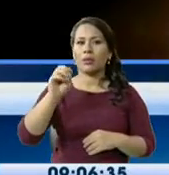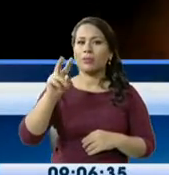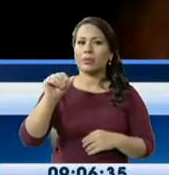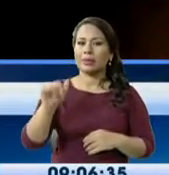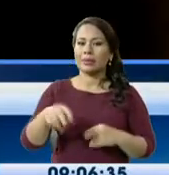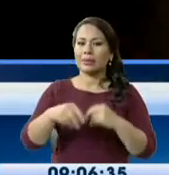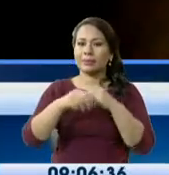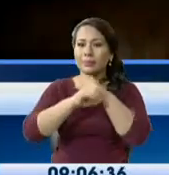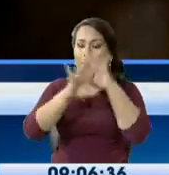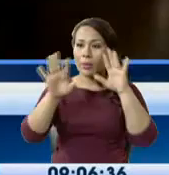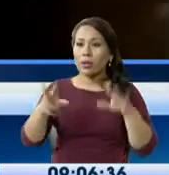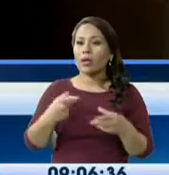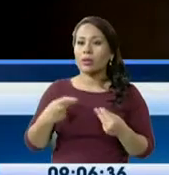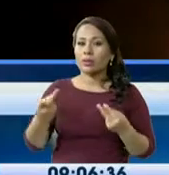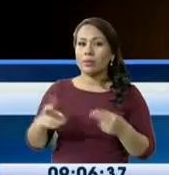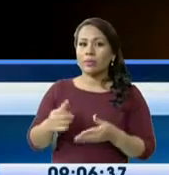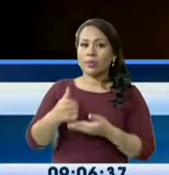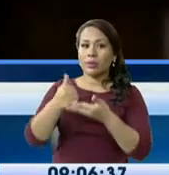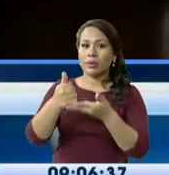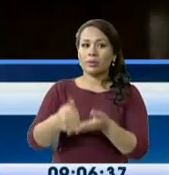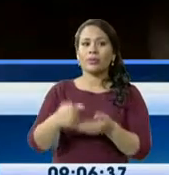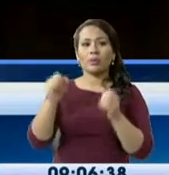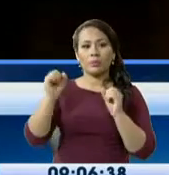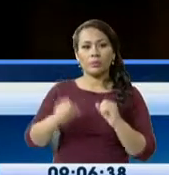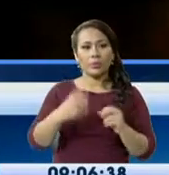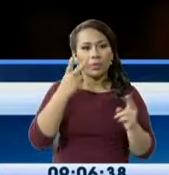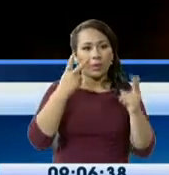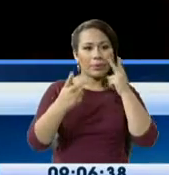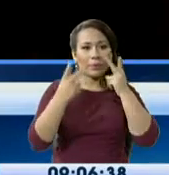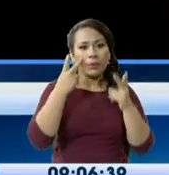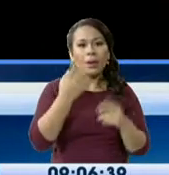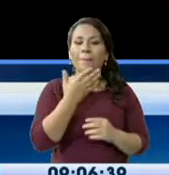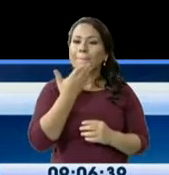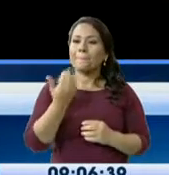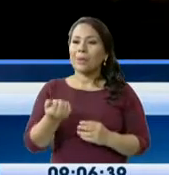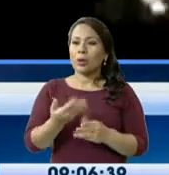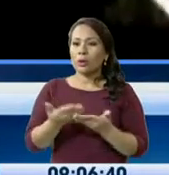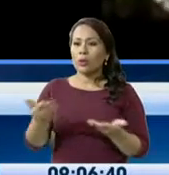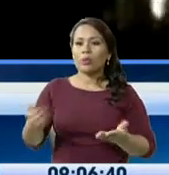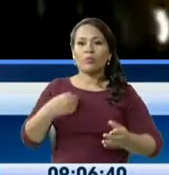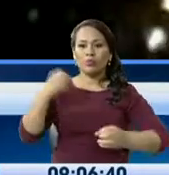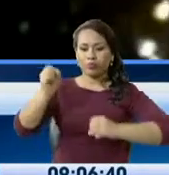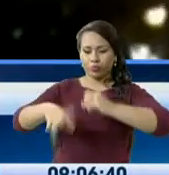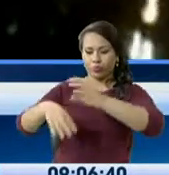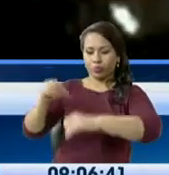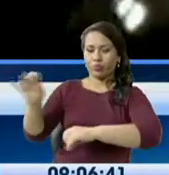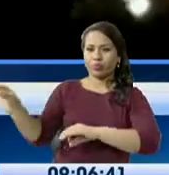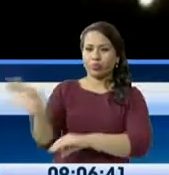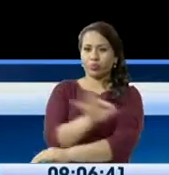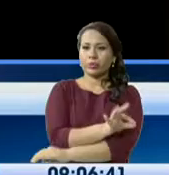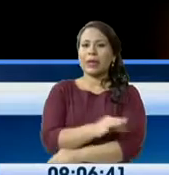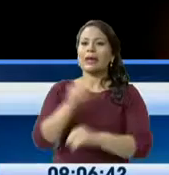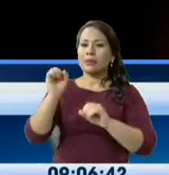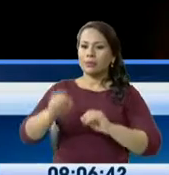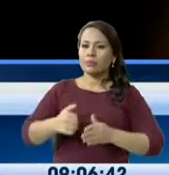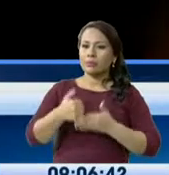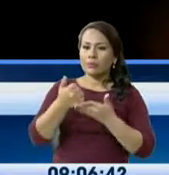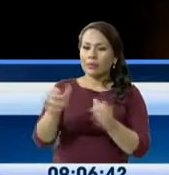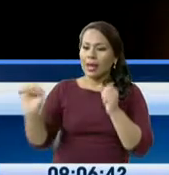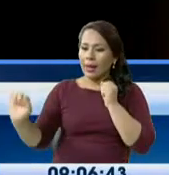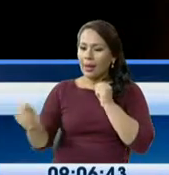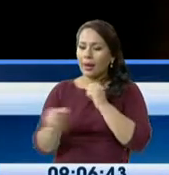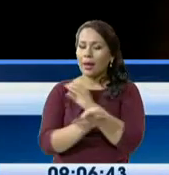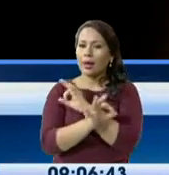un contenedor para que se vayan disponiendo los restos, los escombros, perdón, y se haga la limpieza lo